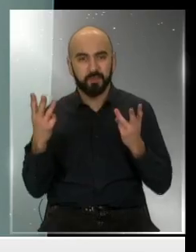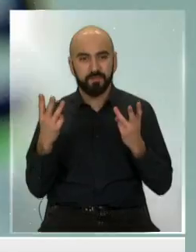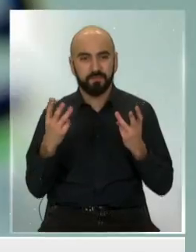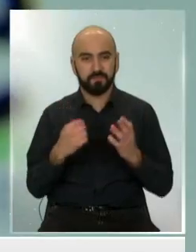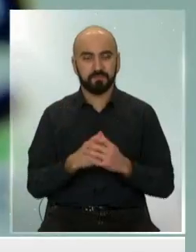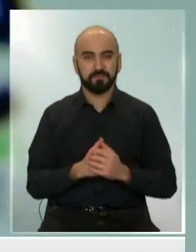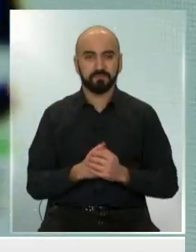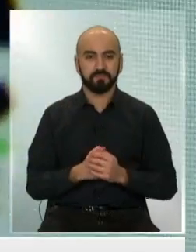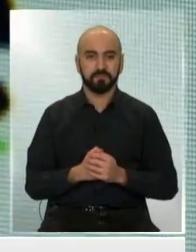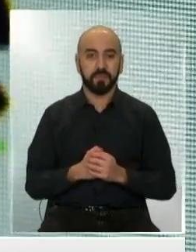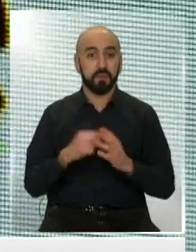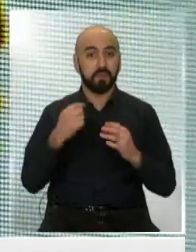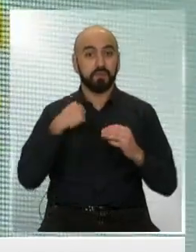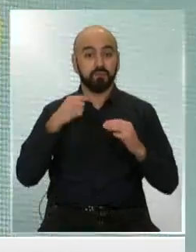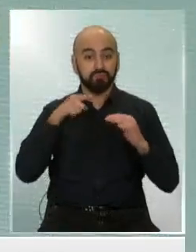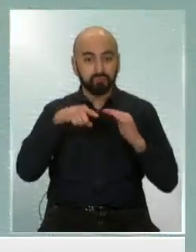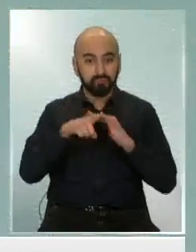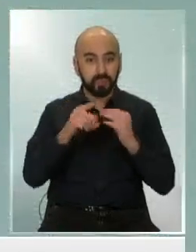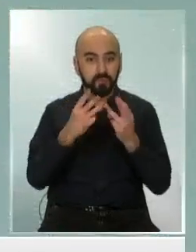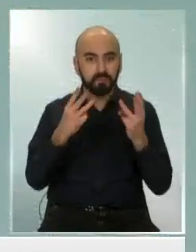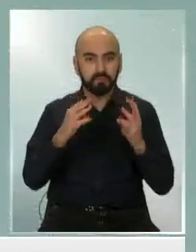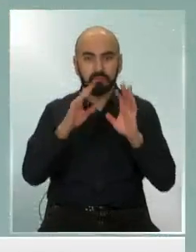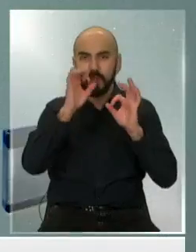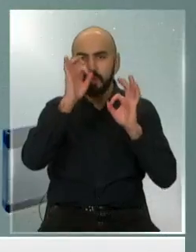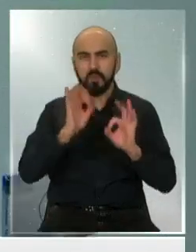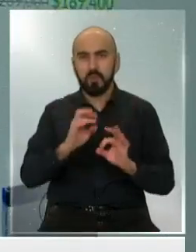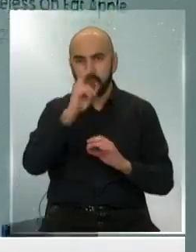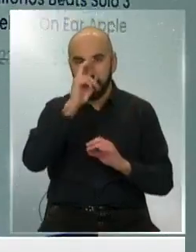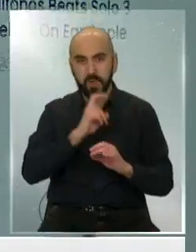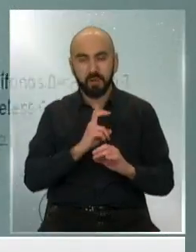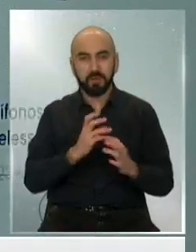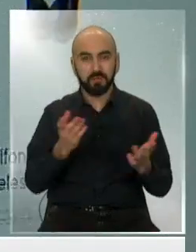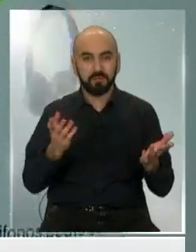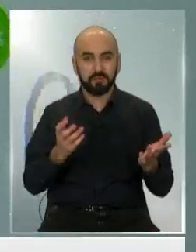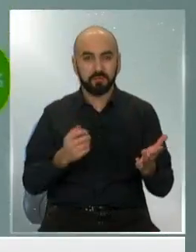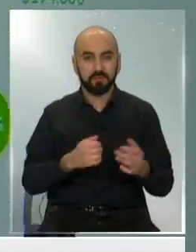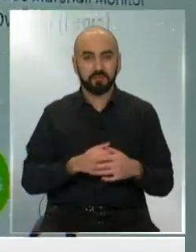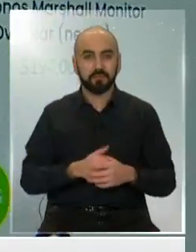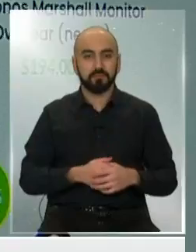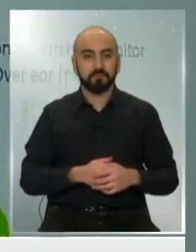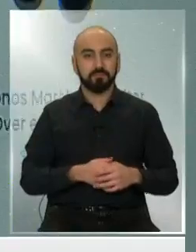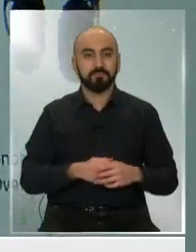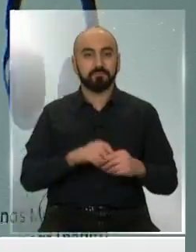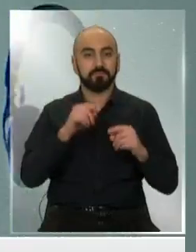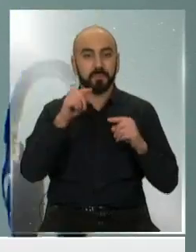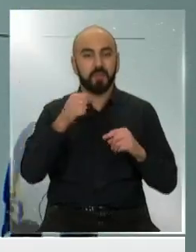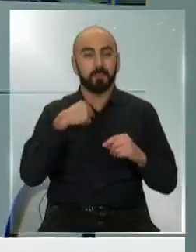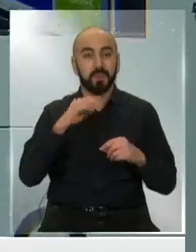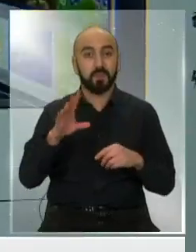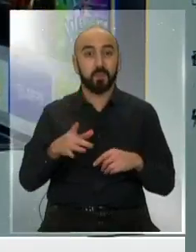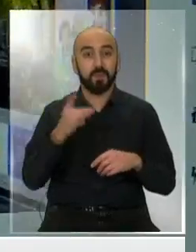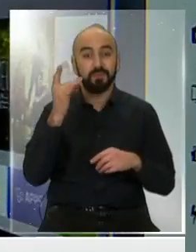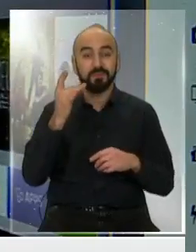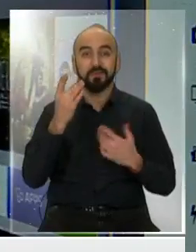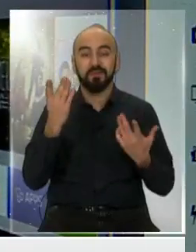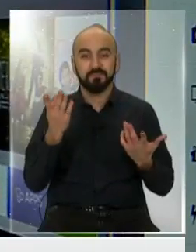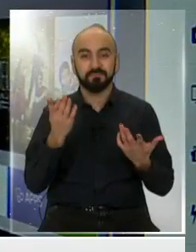Y me metí a esa página y era idénticamente la misma. Y ahí me di cuenta